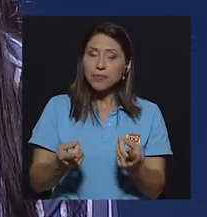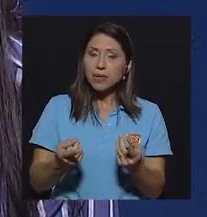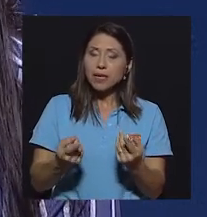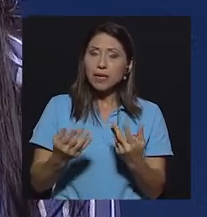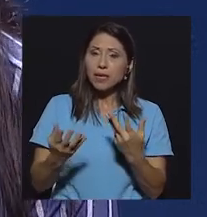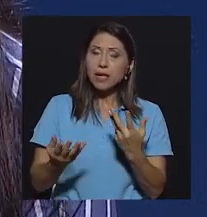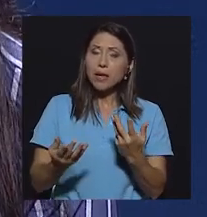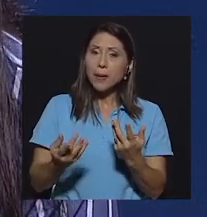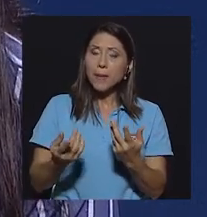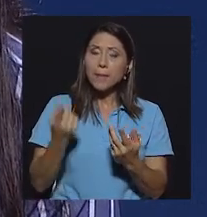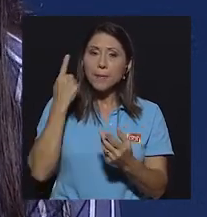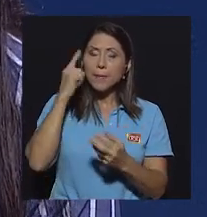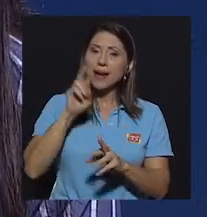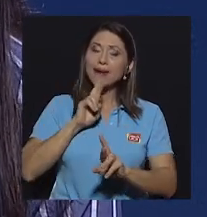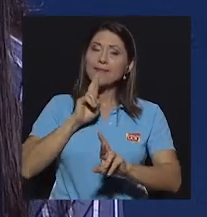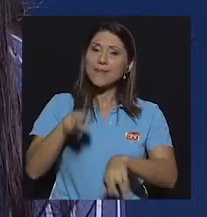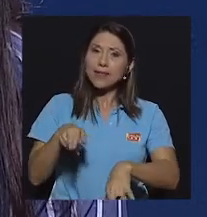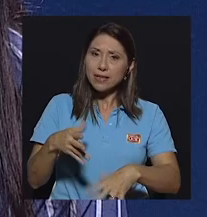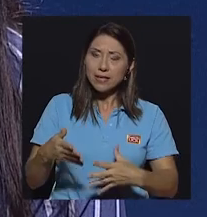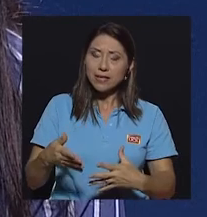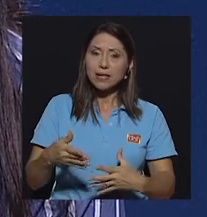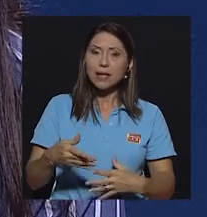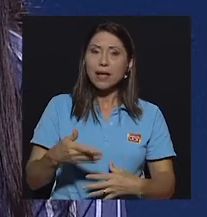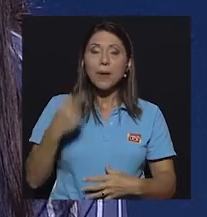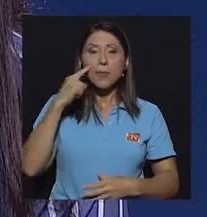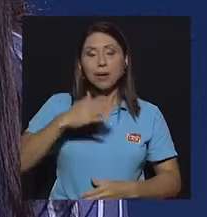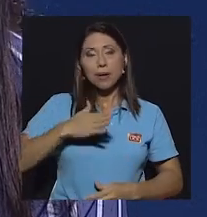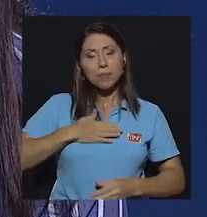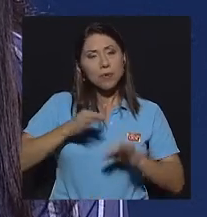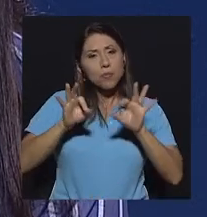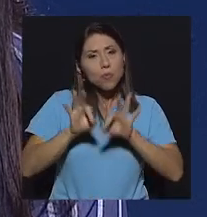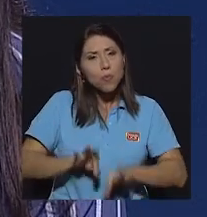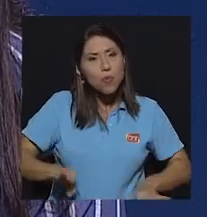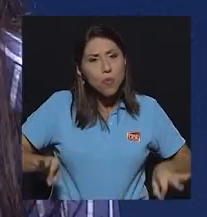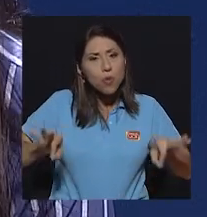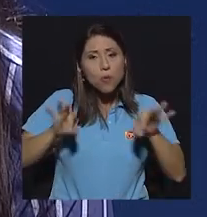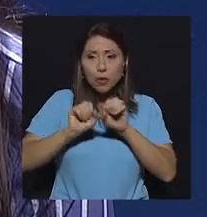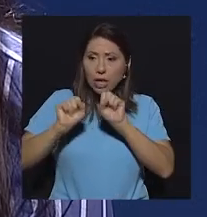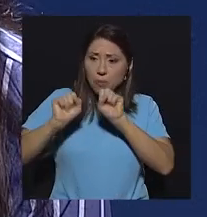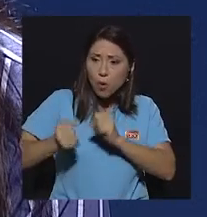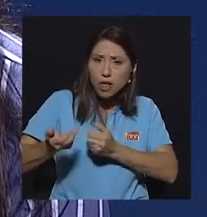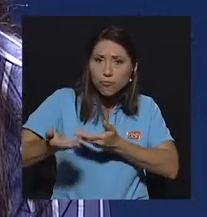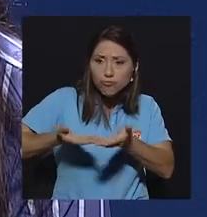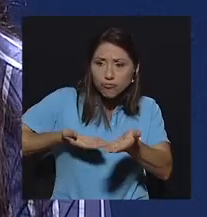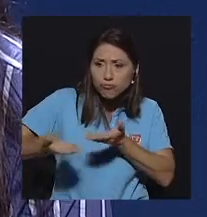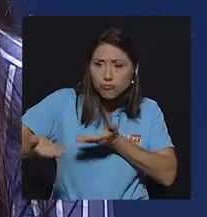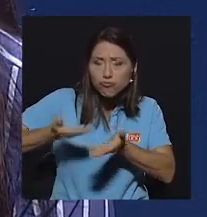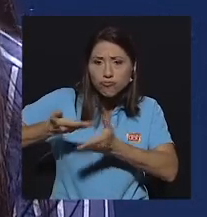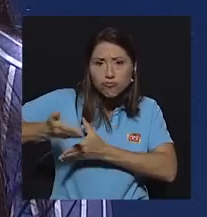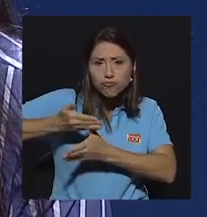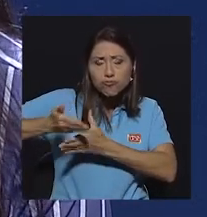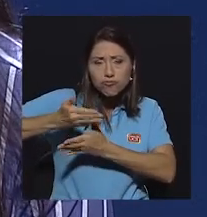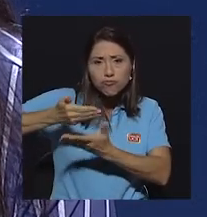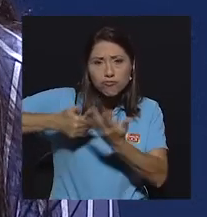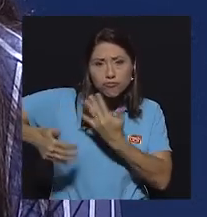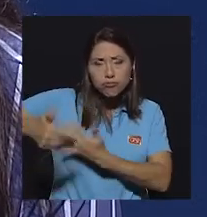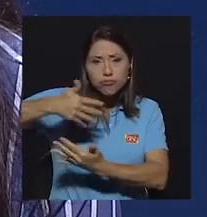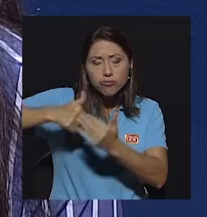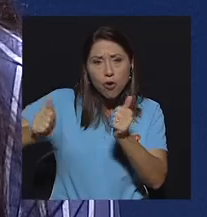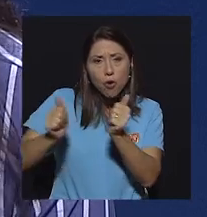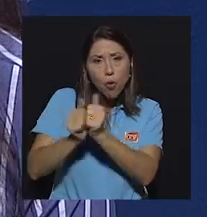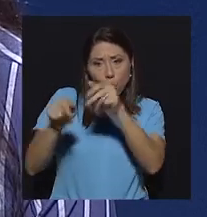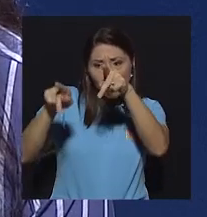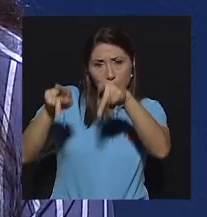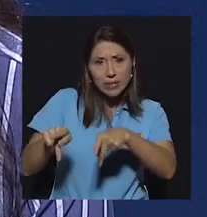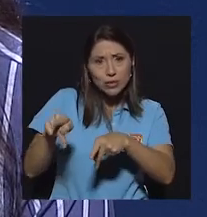como es aproximarse a la muerte y ver cómo ella afrontaba ciertas cosas de la vida diaria con